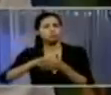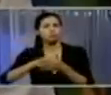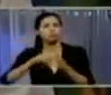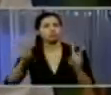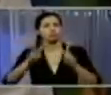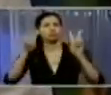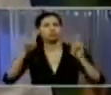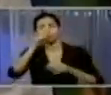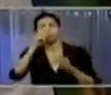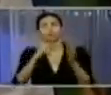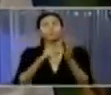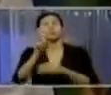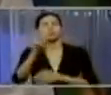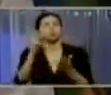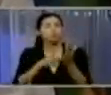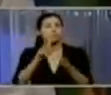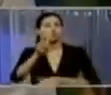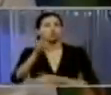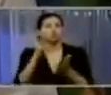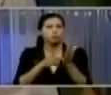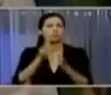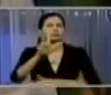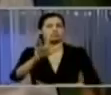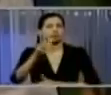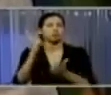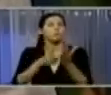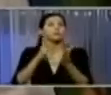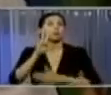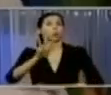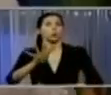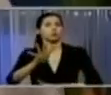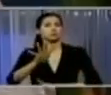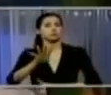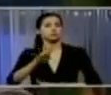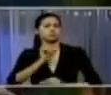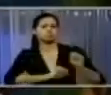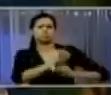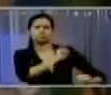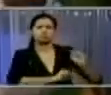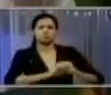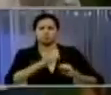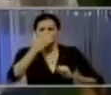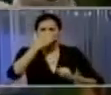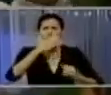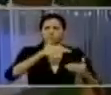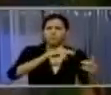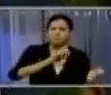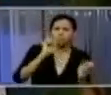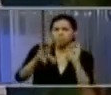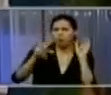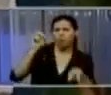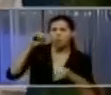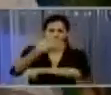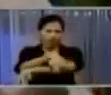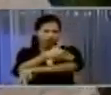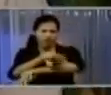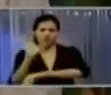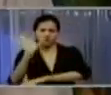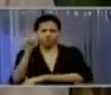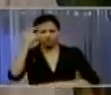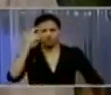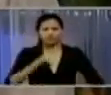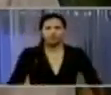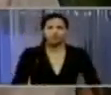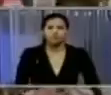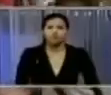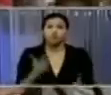año 2001, 2002, 2003, 2004 contra la Guarimba y los golpes de Estado. ¿Quiénes vivieron eso intensamente?